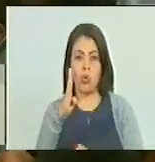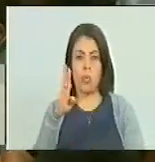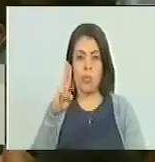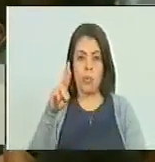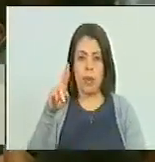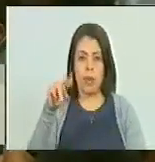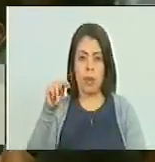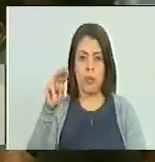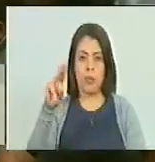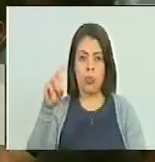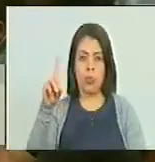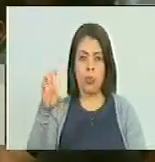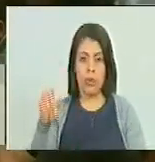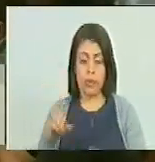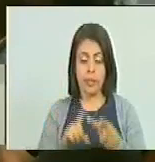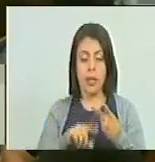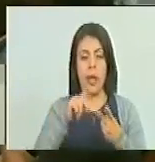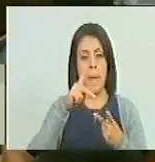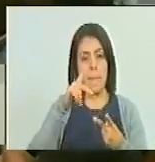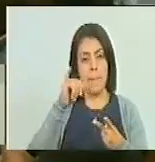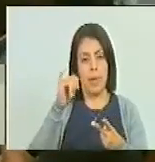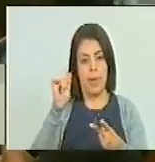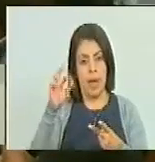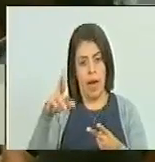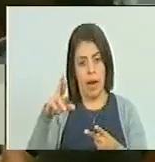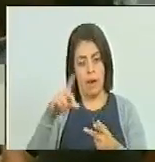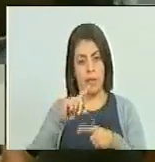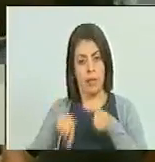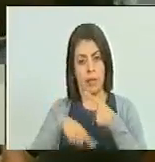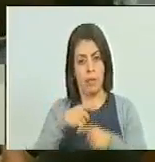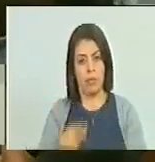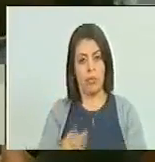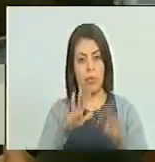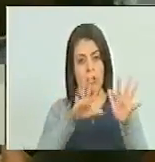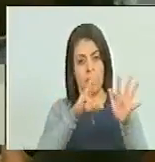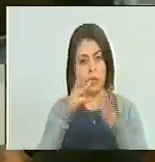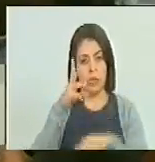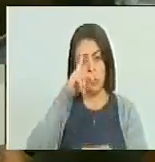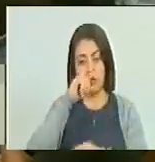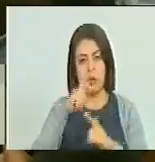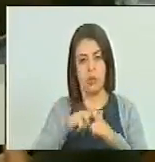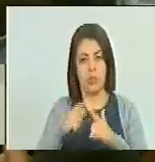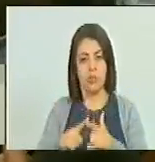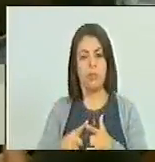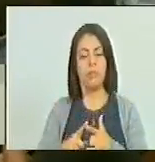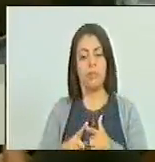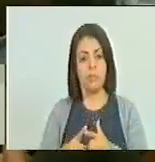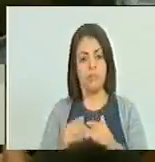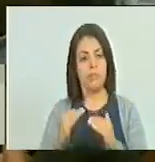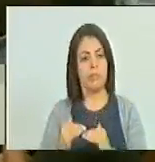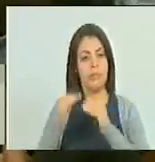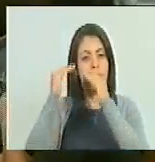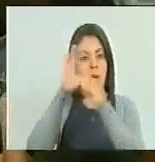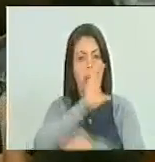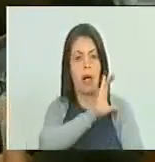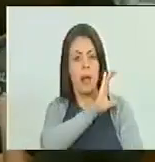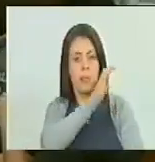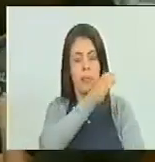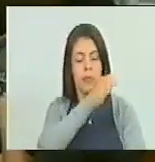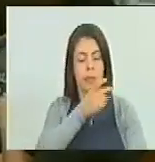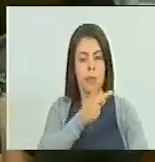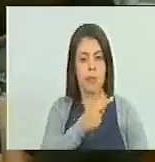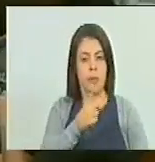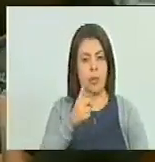Piar. Y además, luego, a los 18 años, fue ascendido a capitán. A